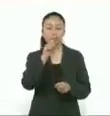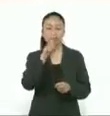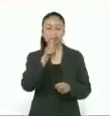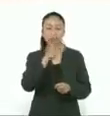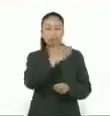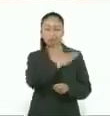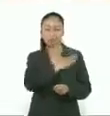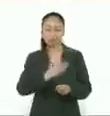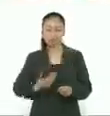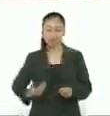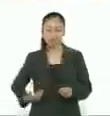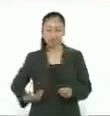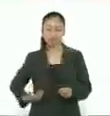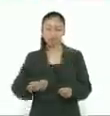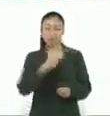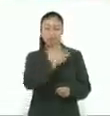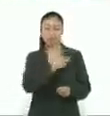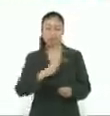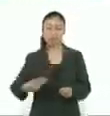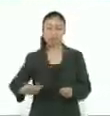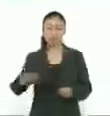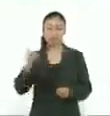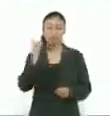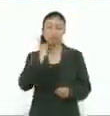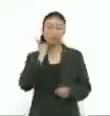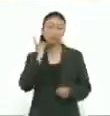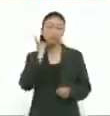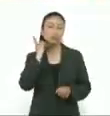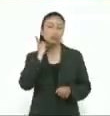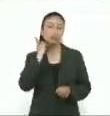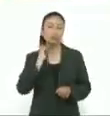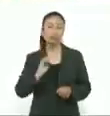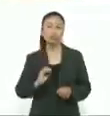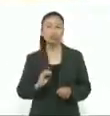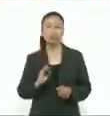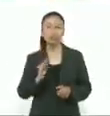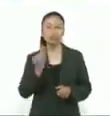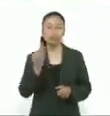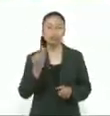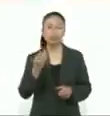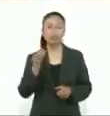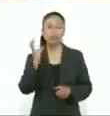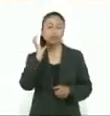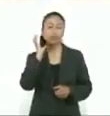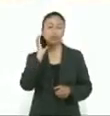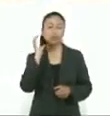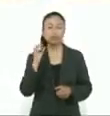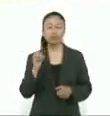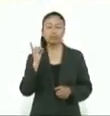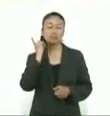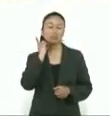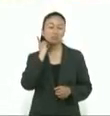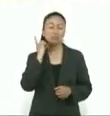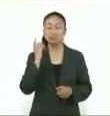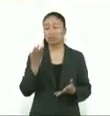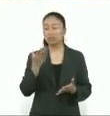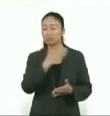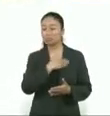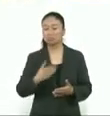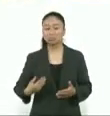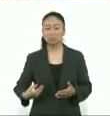ser presidentas municipales, diputadas federales, senadoras, diputadas locales,